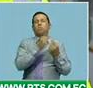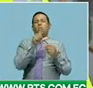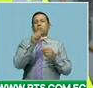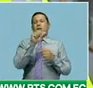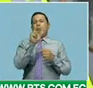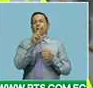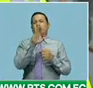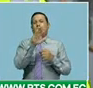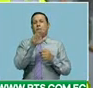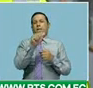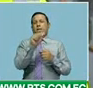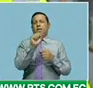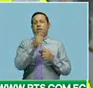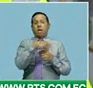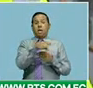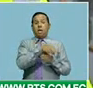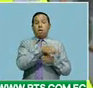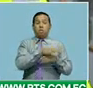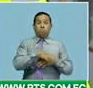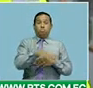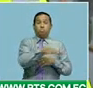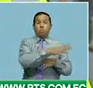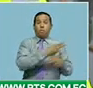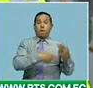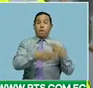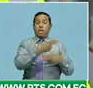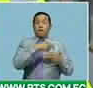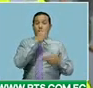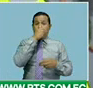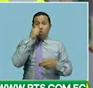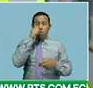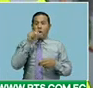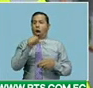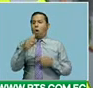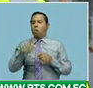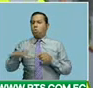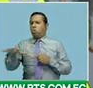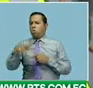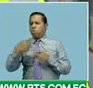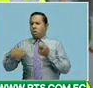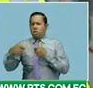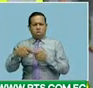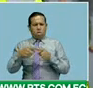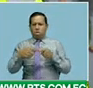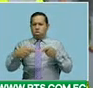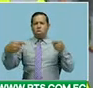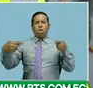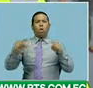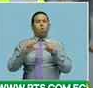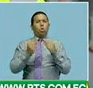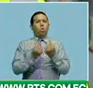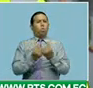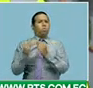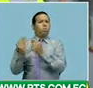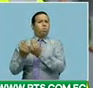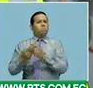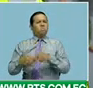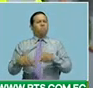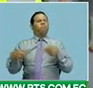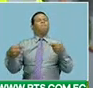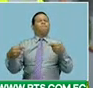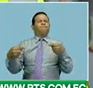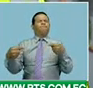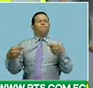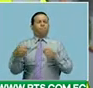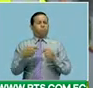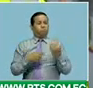por territorio, tenemos que se han dado algunas muertes, 4 muertes del lado de los Larretas